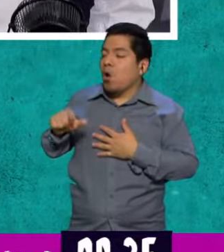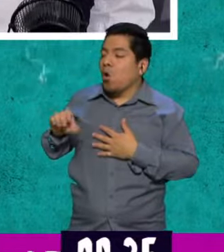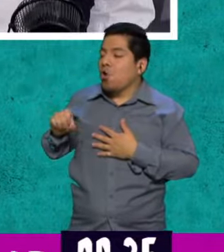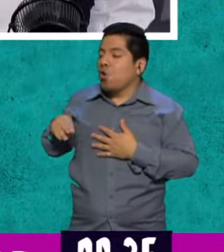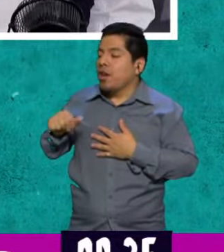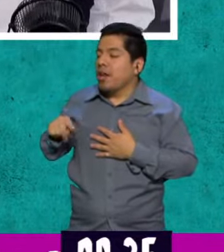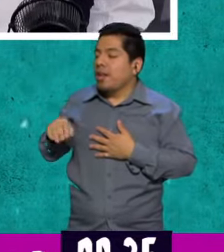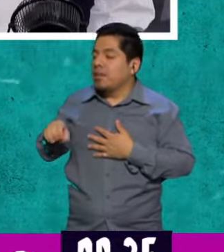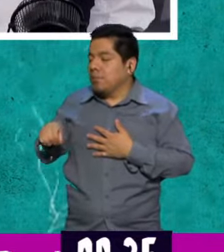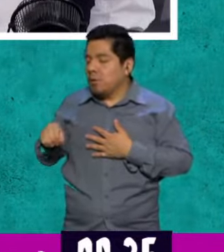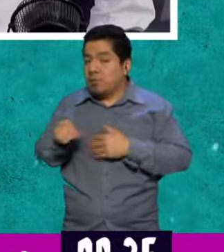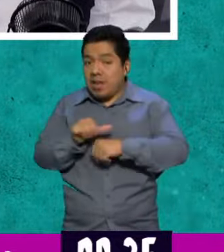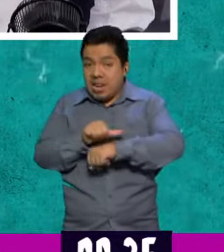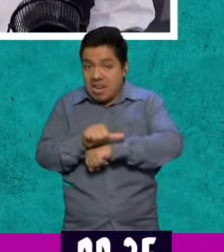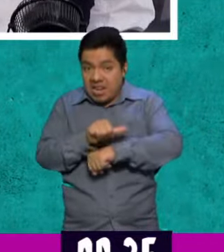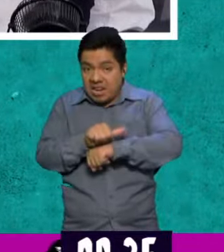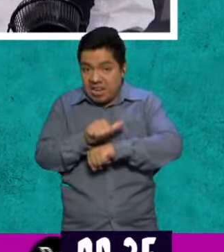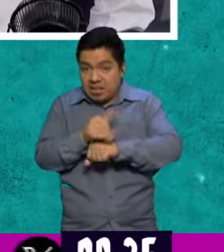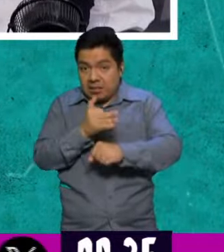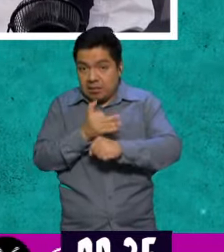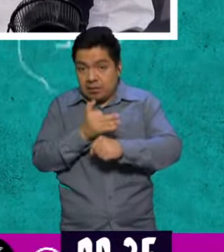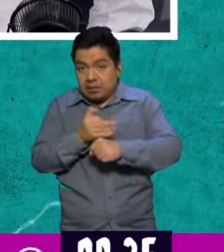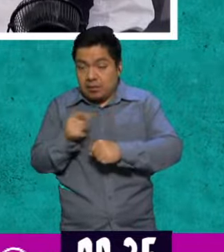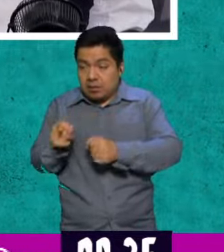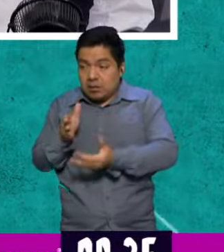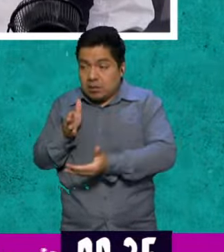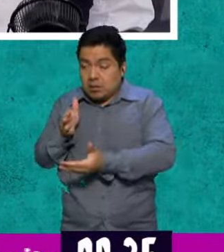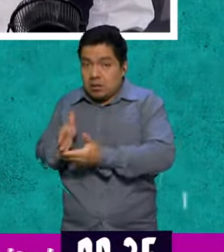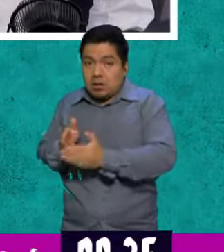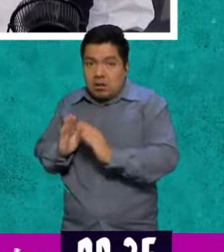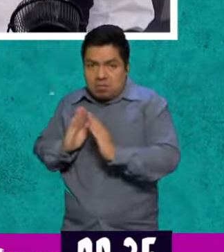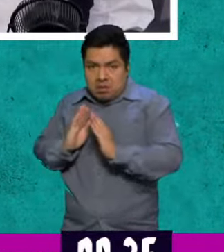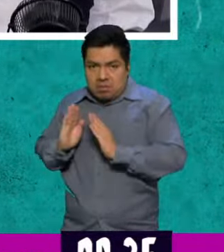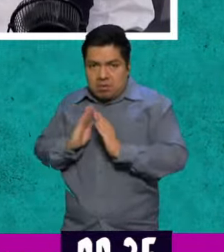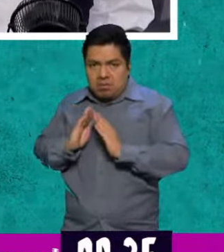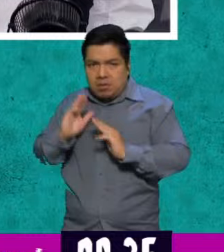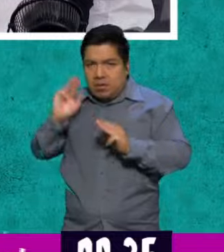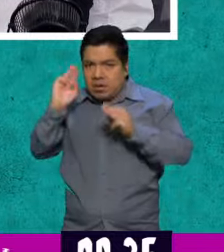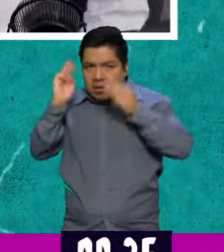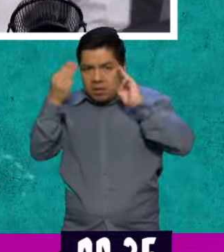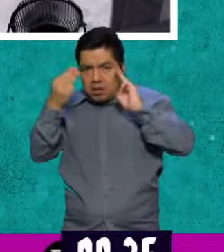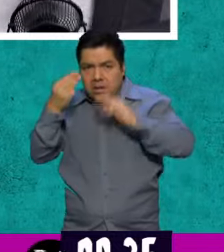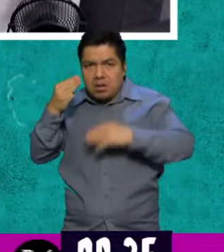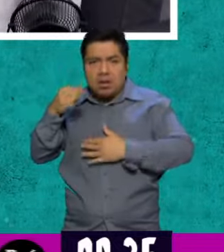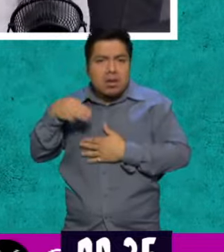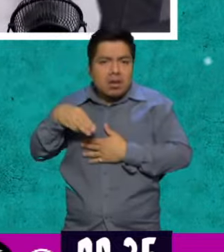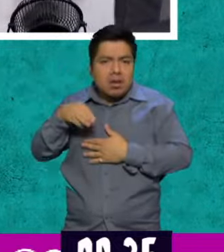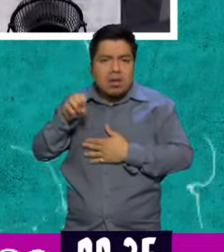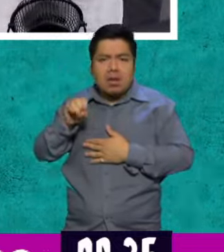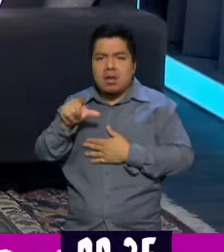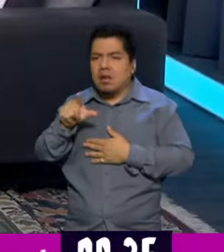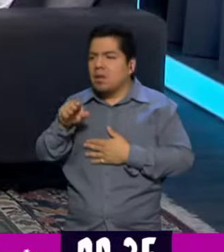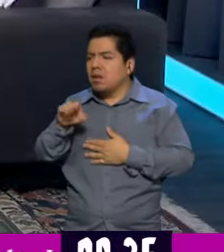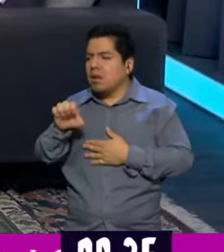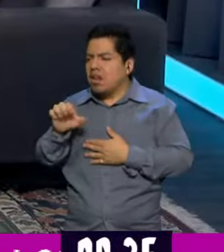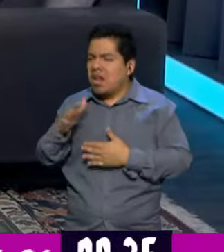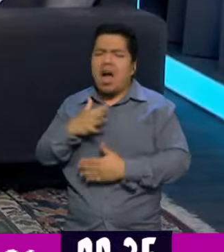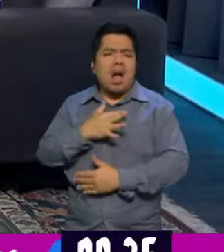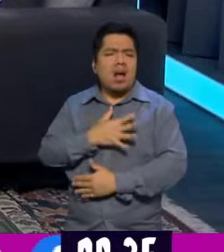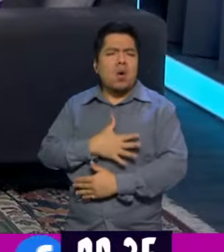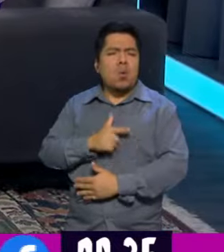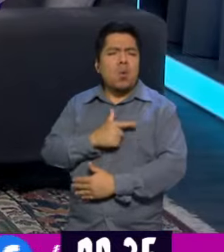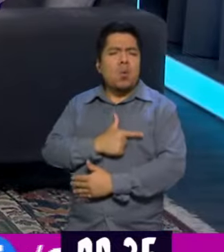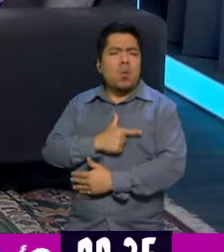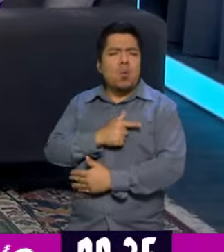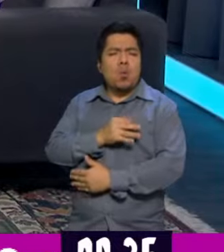Argentina. Acaban de poner ahí una base militar claro, y Milei como si estuviera recibiendo a Odín. Claro, porque al final...